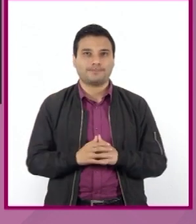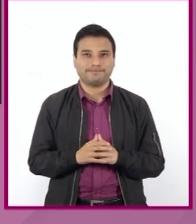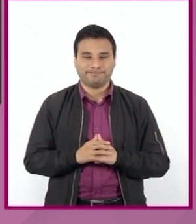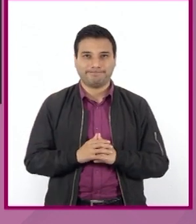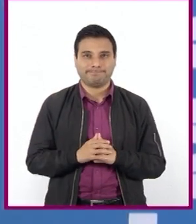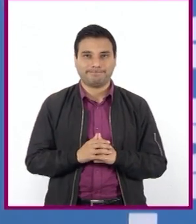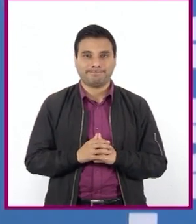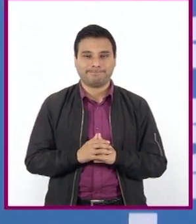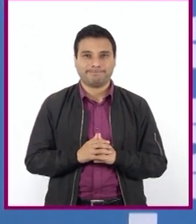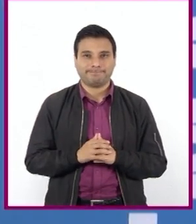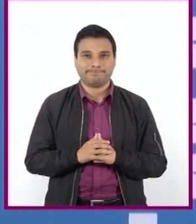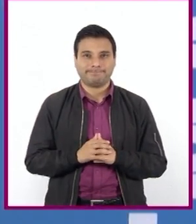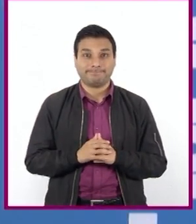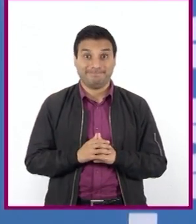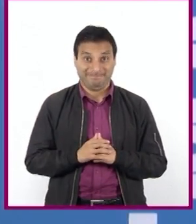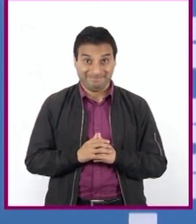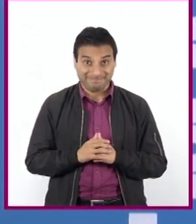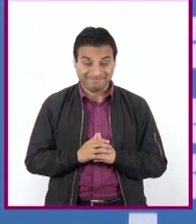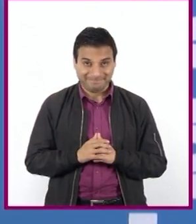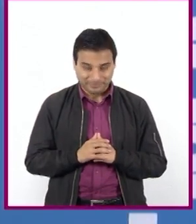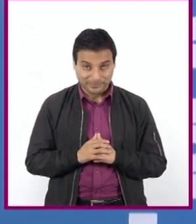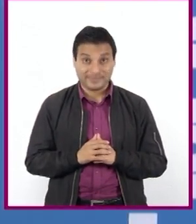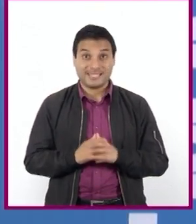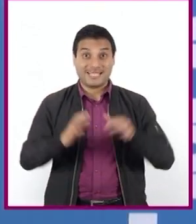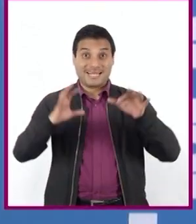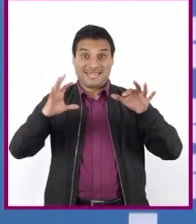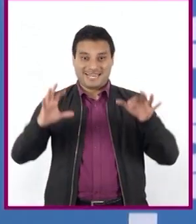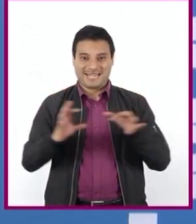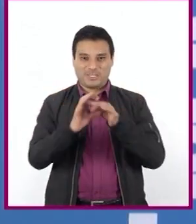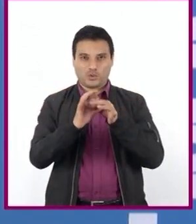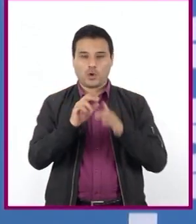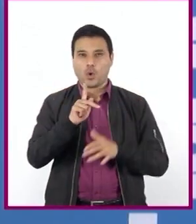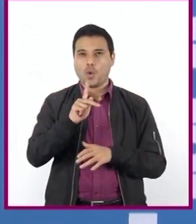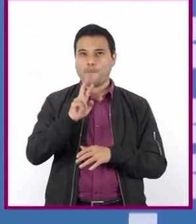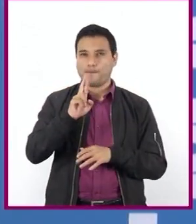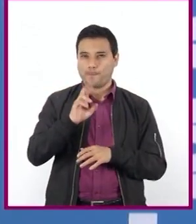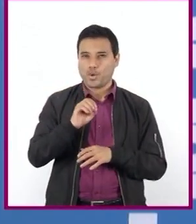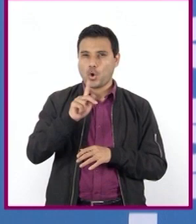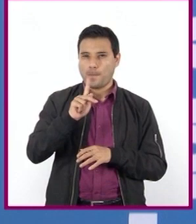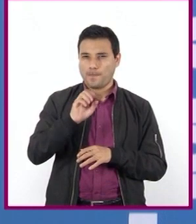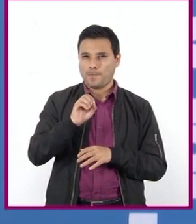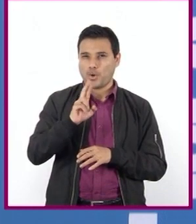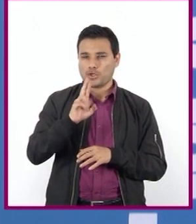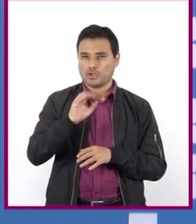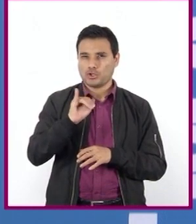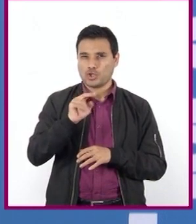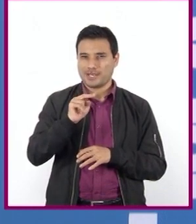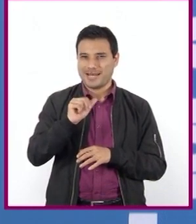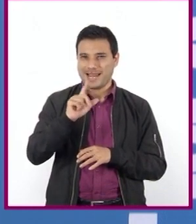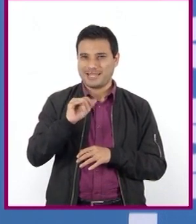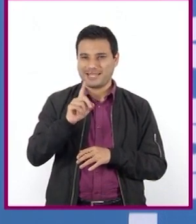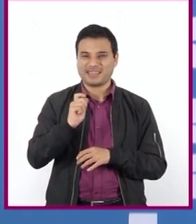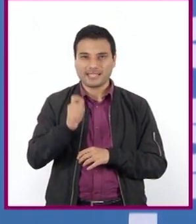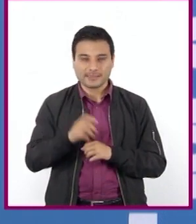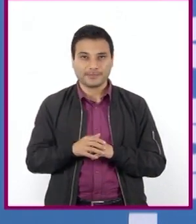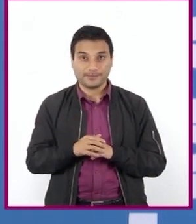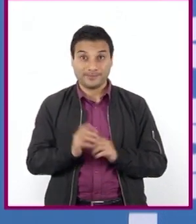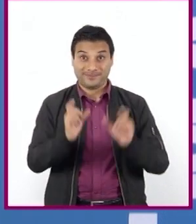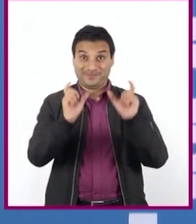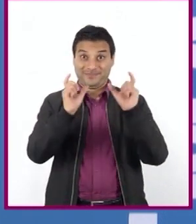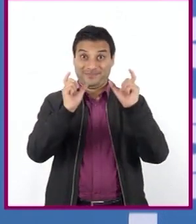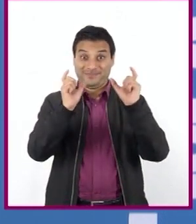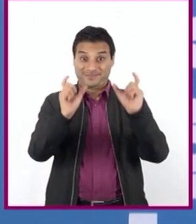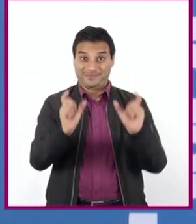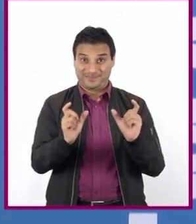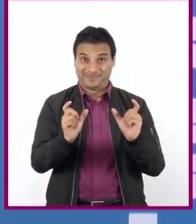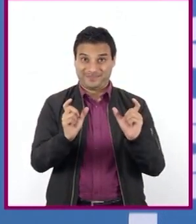azúcar. En una relación de proporcionalidad directa, al multiplicar los datos del segundo conjunto por